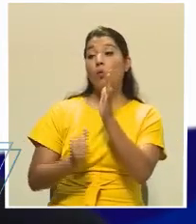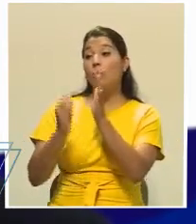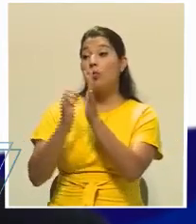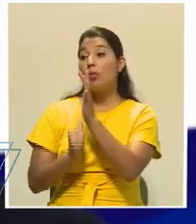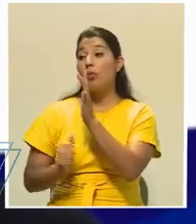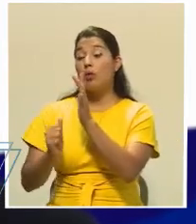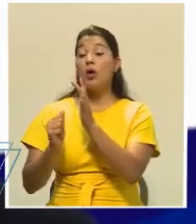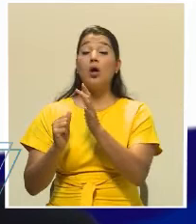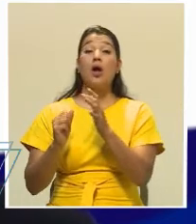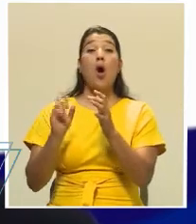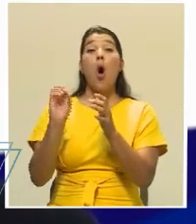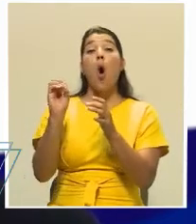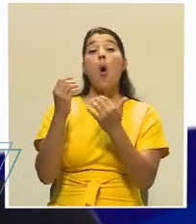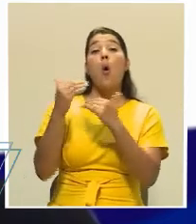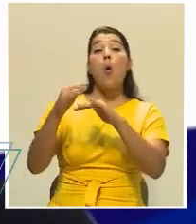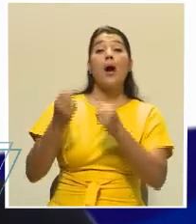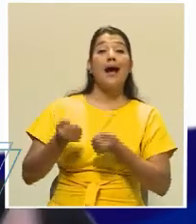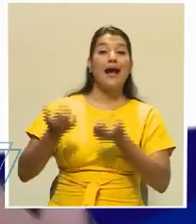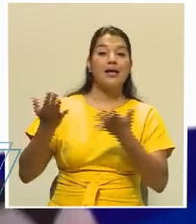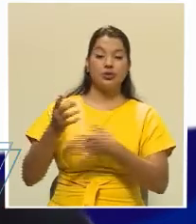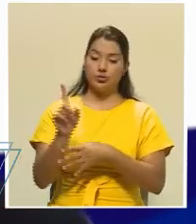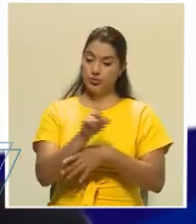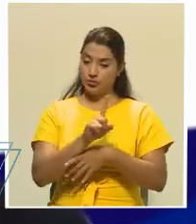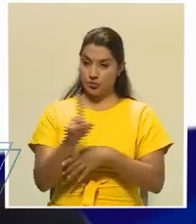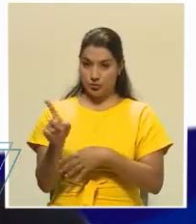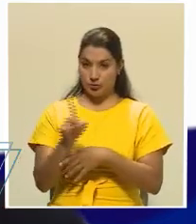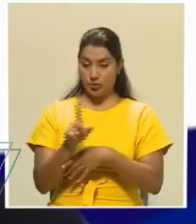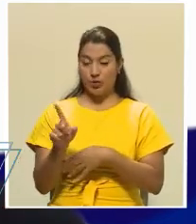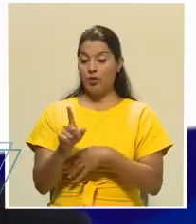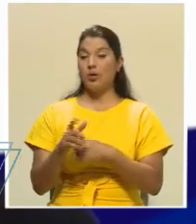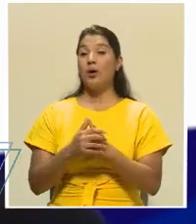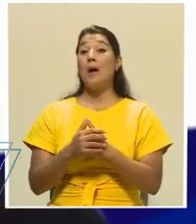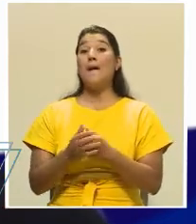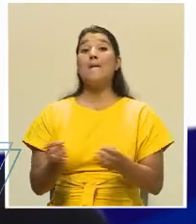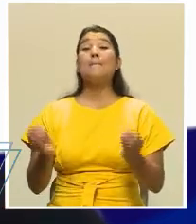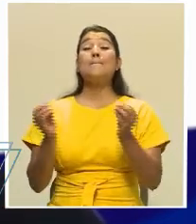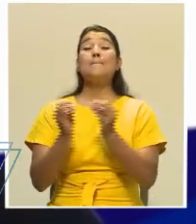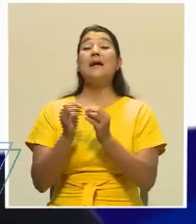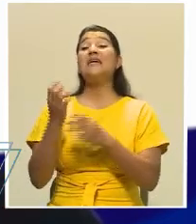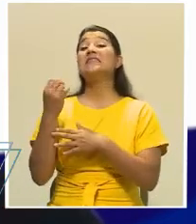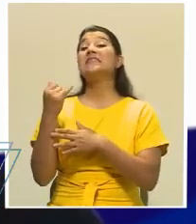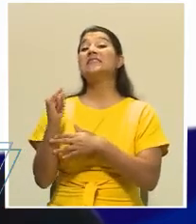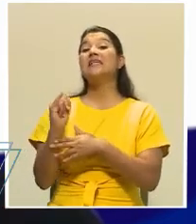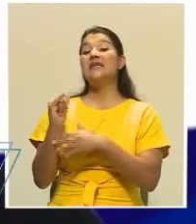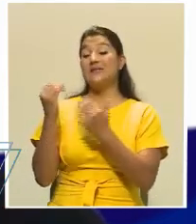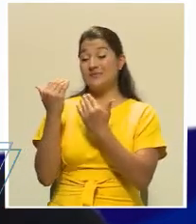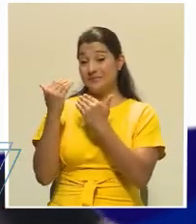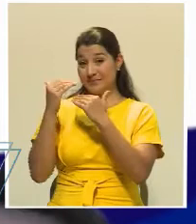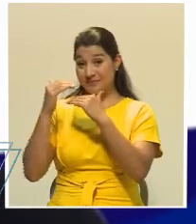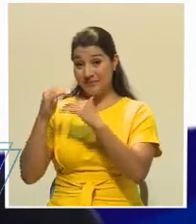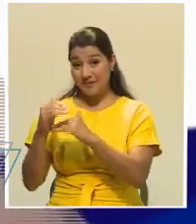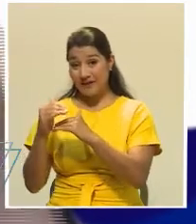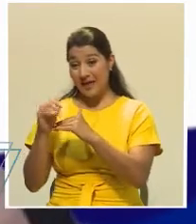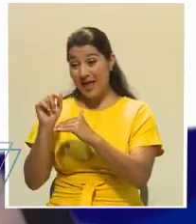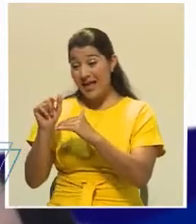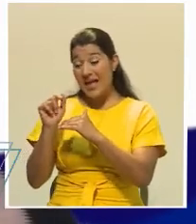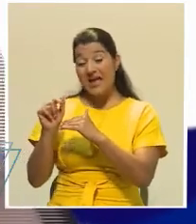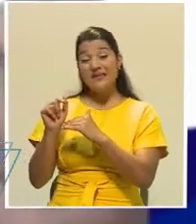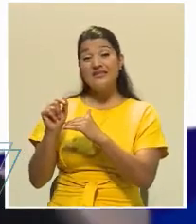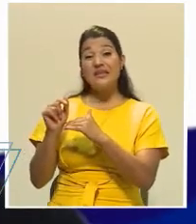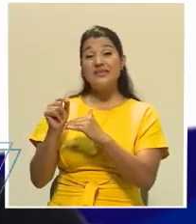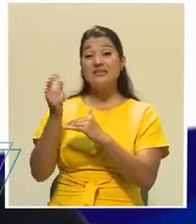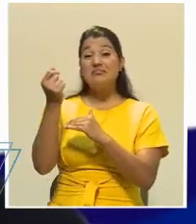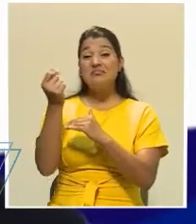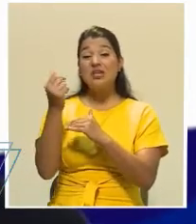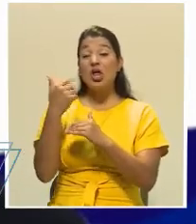el presupuesto de la República. Y más cuando los recortes se enfocan en partidas que no suman ni el